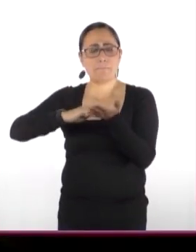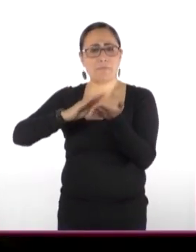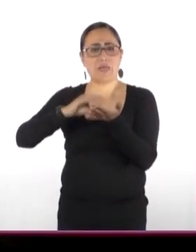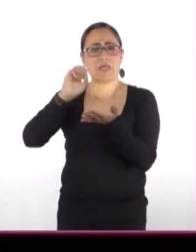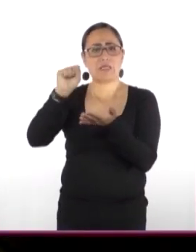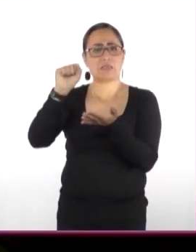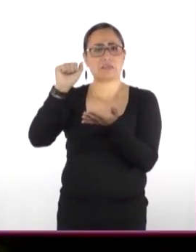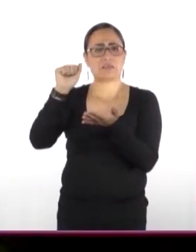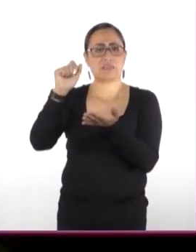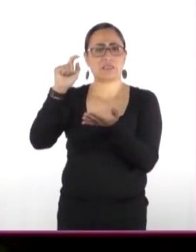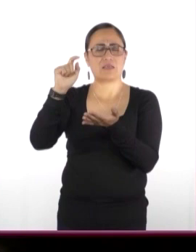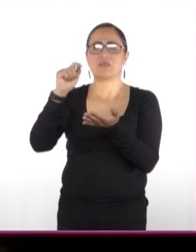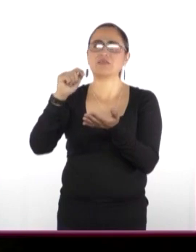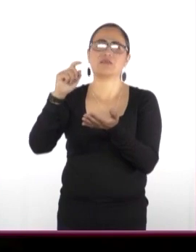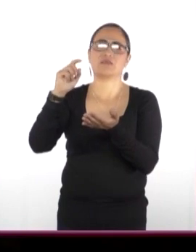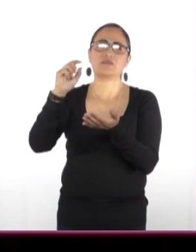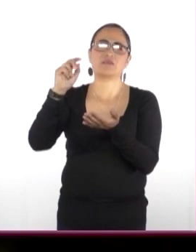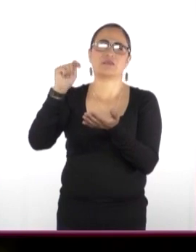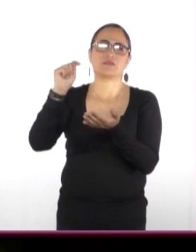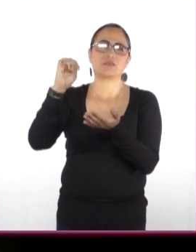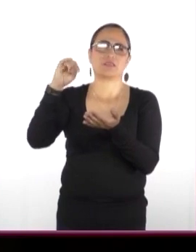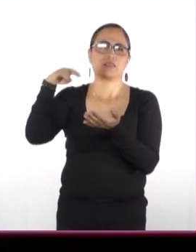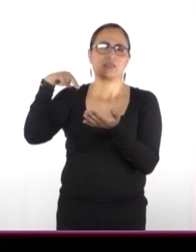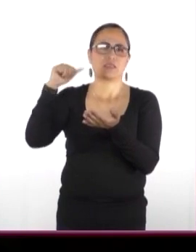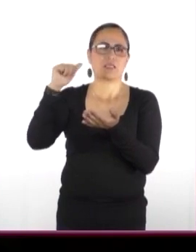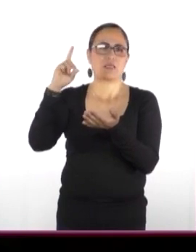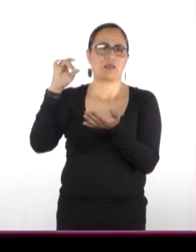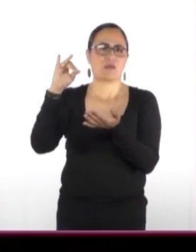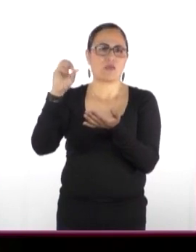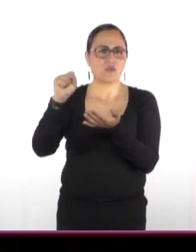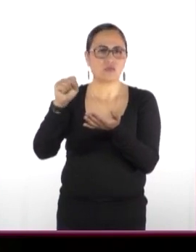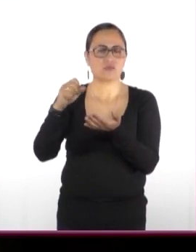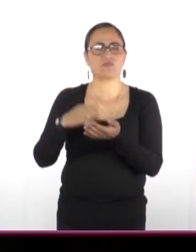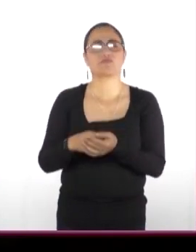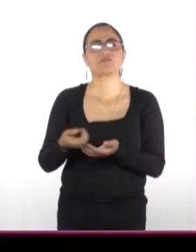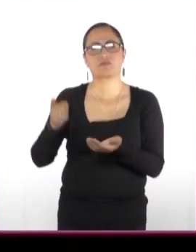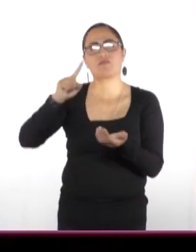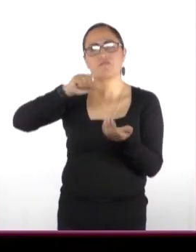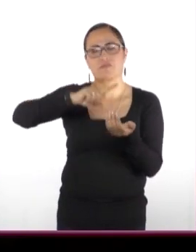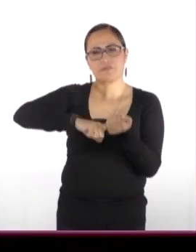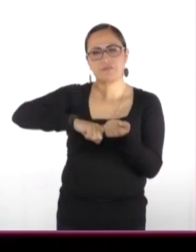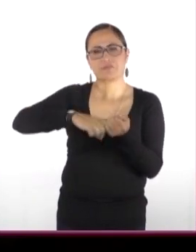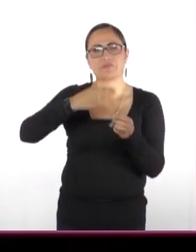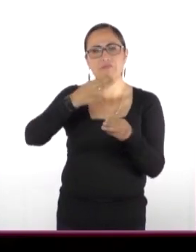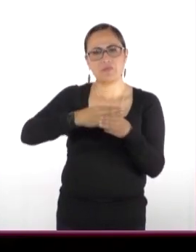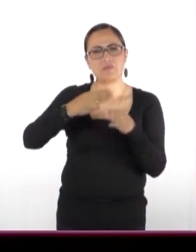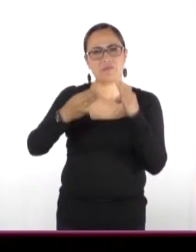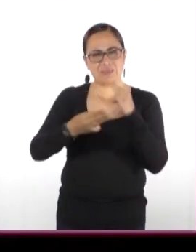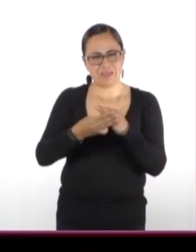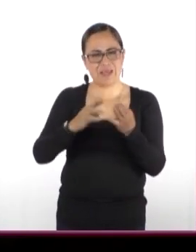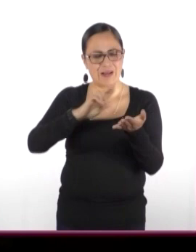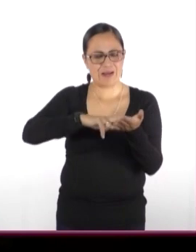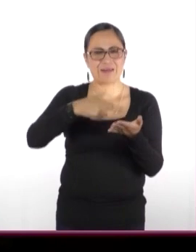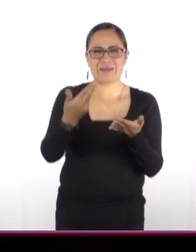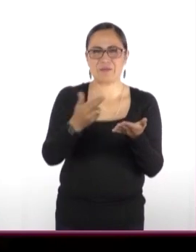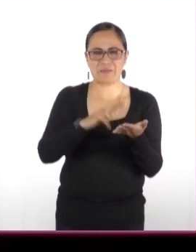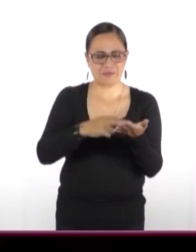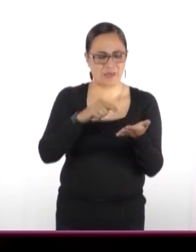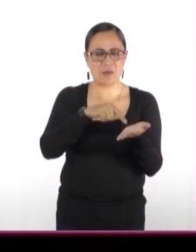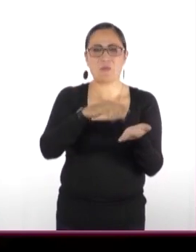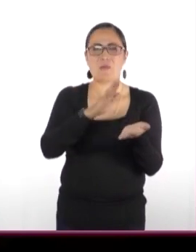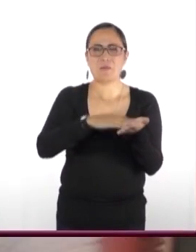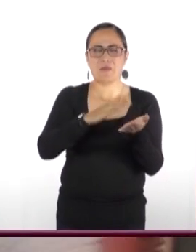satinados, tienen kaolín y ese material lo que tiene se utiliza mucho para la revista, que son